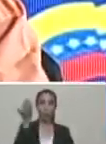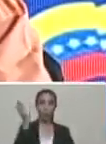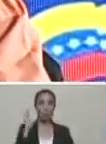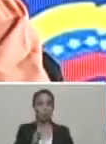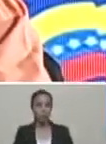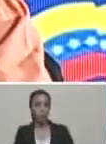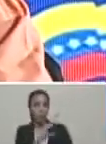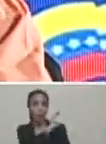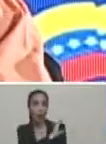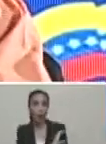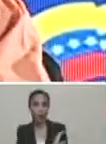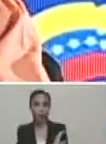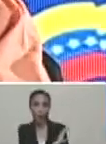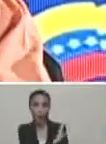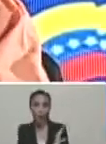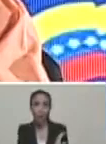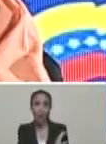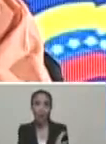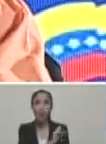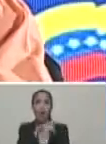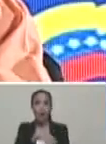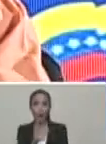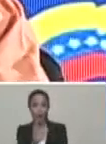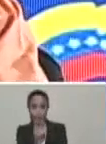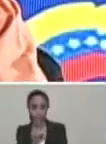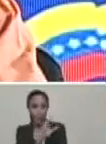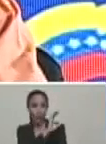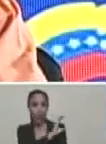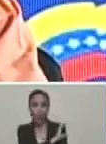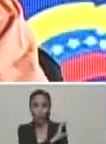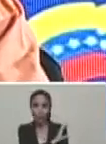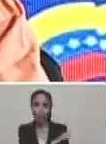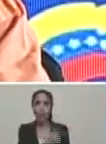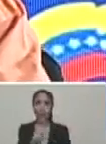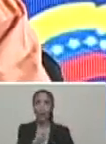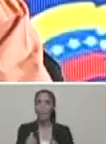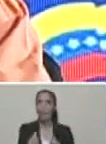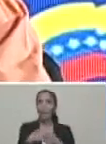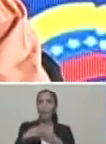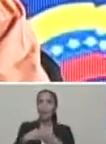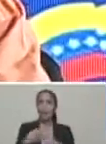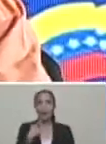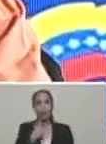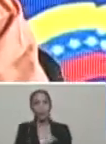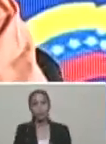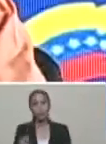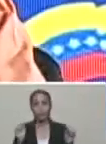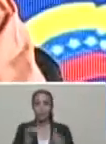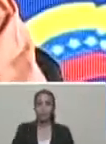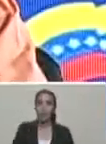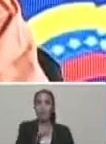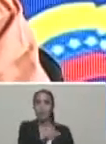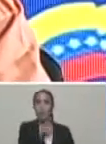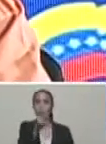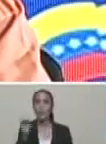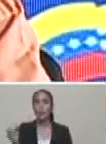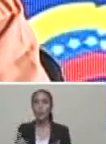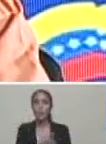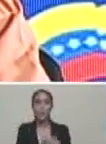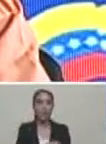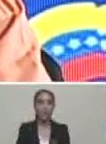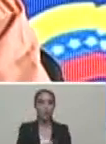a una clínica, aquí en Venezuela, clínica privada, y nos quieren cobrar. Y usted ha hablado de 120 mil millones de